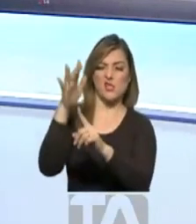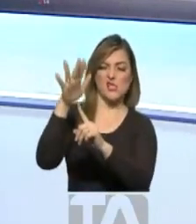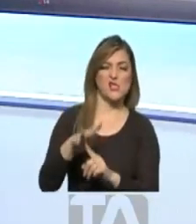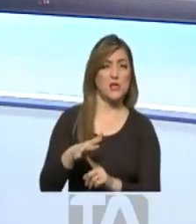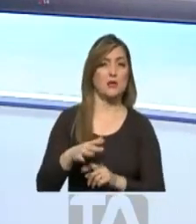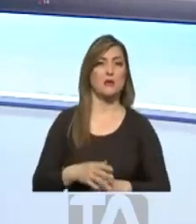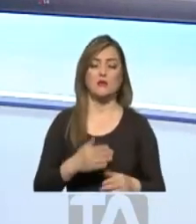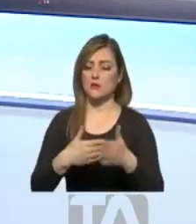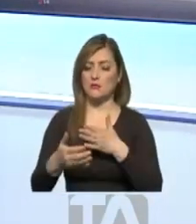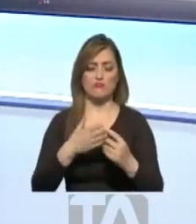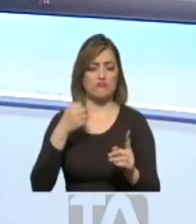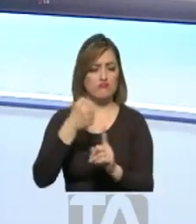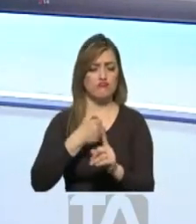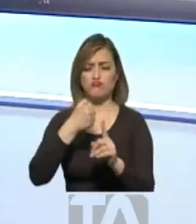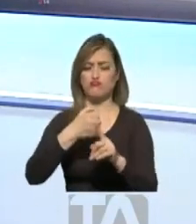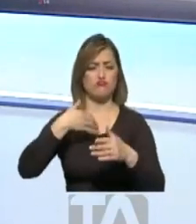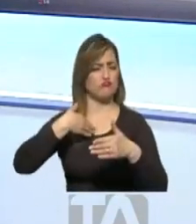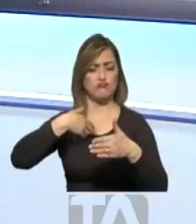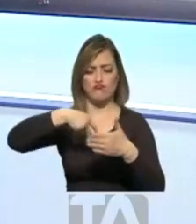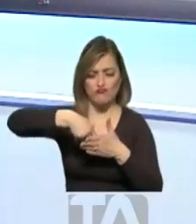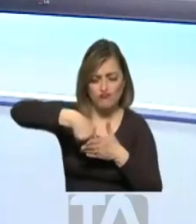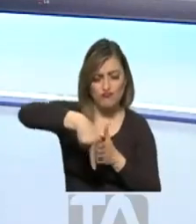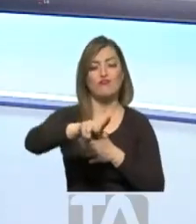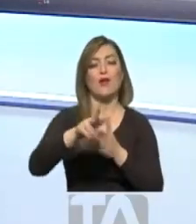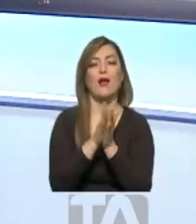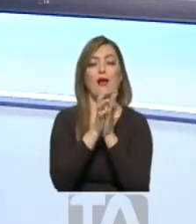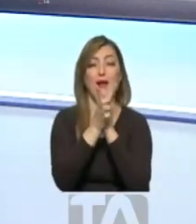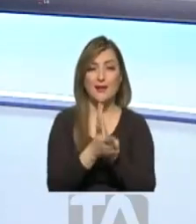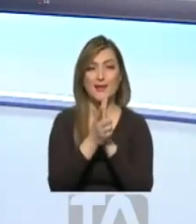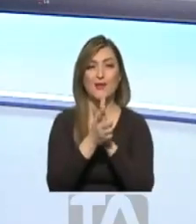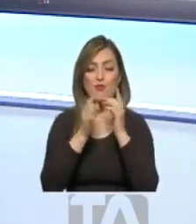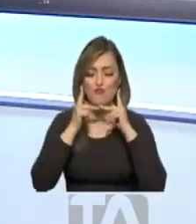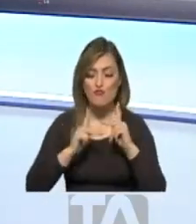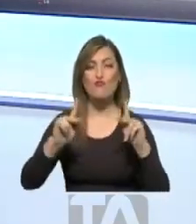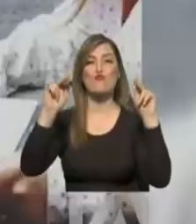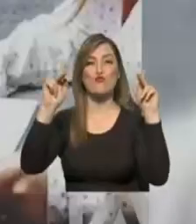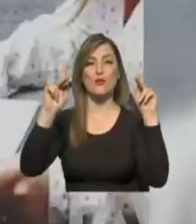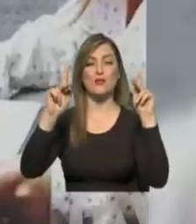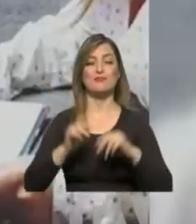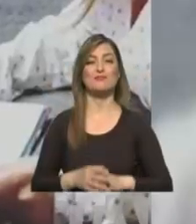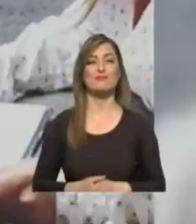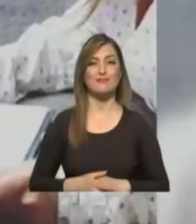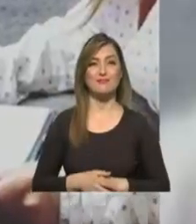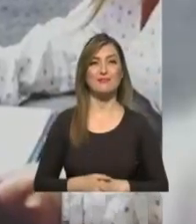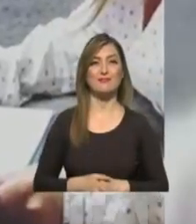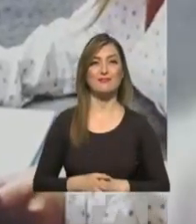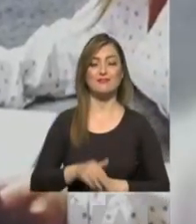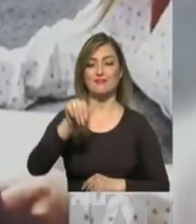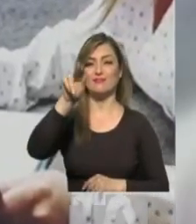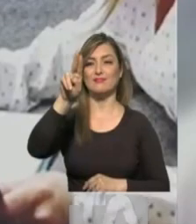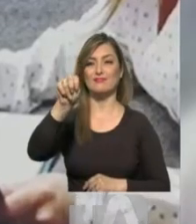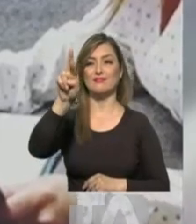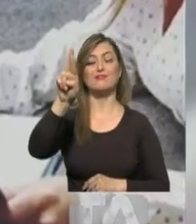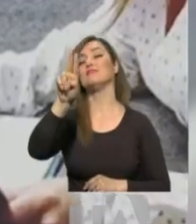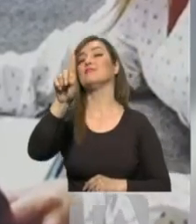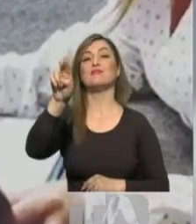seguir adelante y ha publicado ahora un libro de superación y de prevención del bullying. Vamos a ver. Andrea es una joven lojana que a